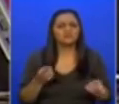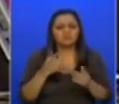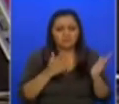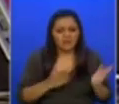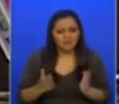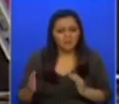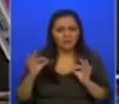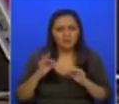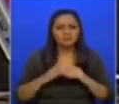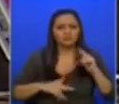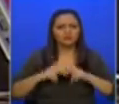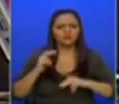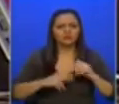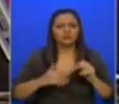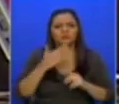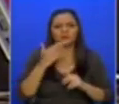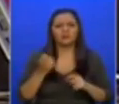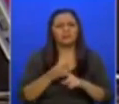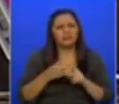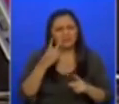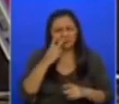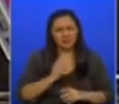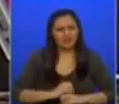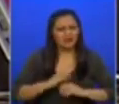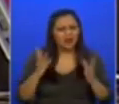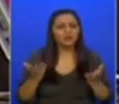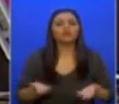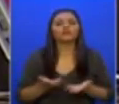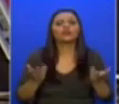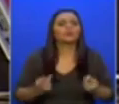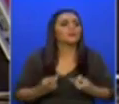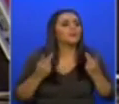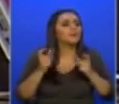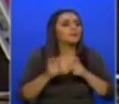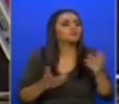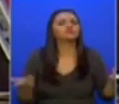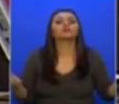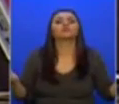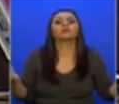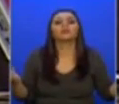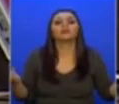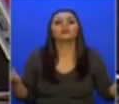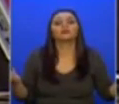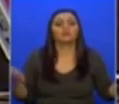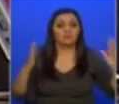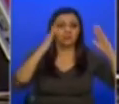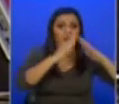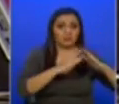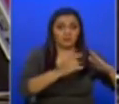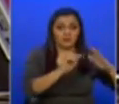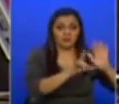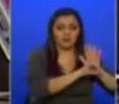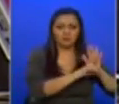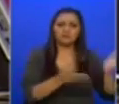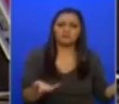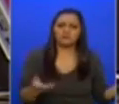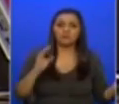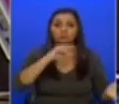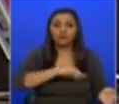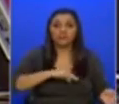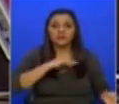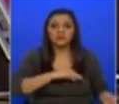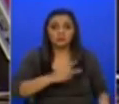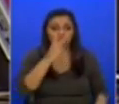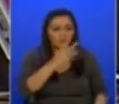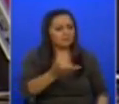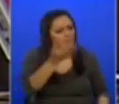mejor preparados con construcciones, etcétera. Pero miren dónde se permite vivir a la gente. Aquí nunca debieron estar asentados, pero no actuaron los gobiernos locales para ganar